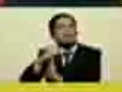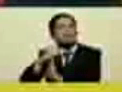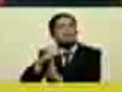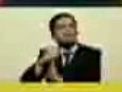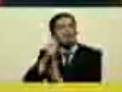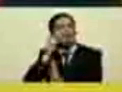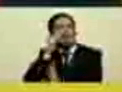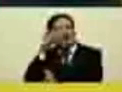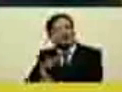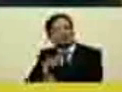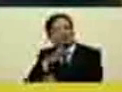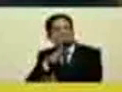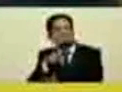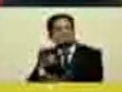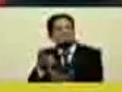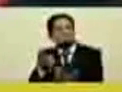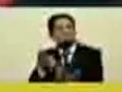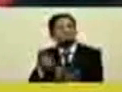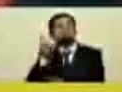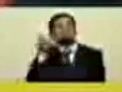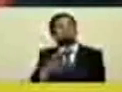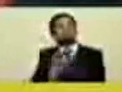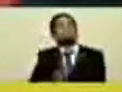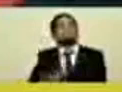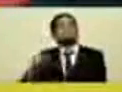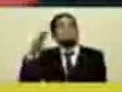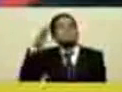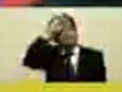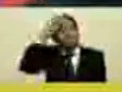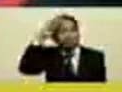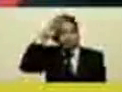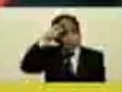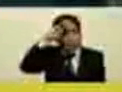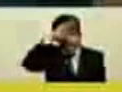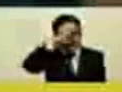fascista como el presidente Jair Bolsonaro.